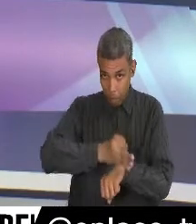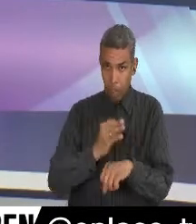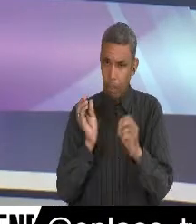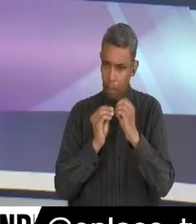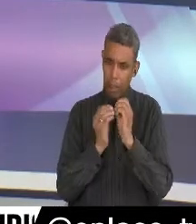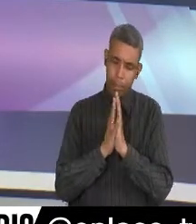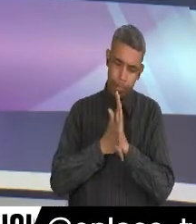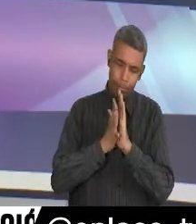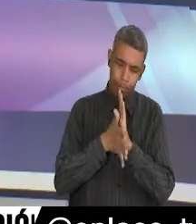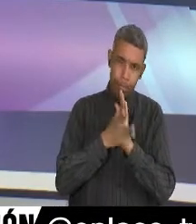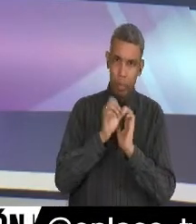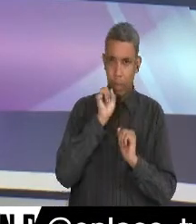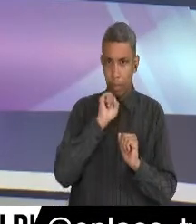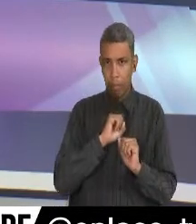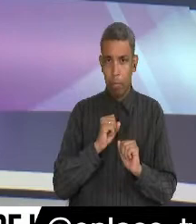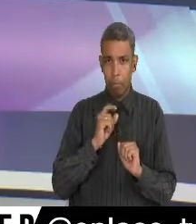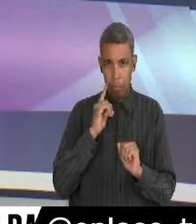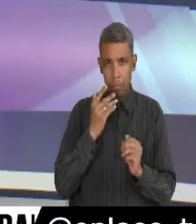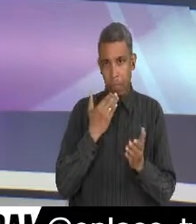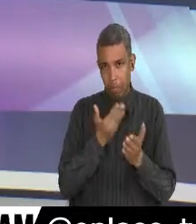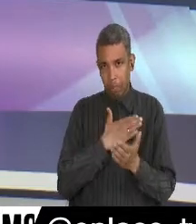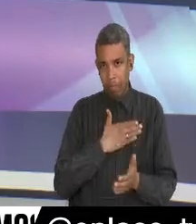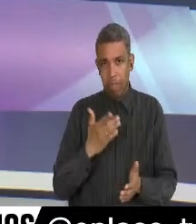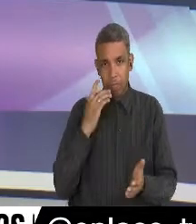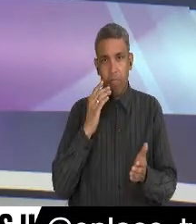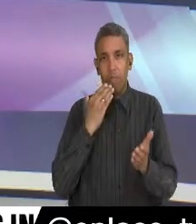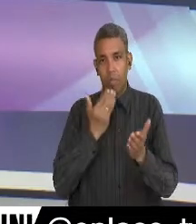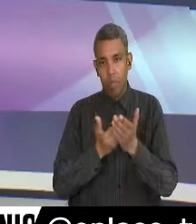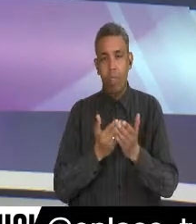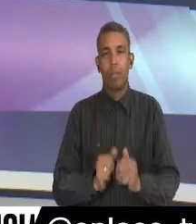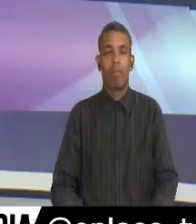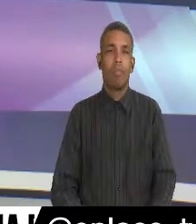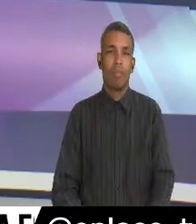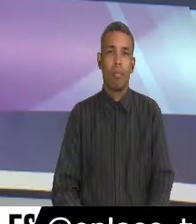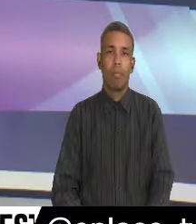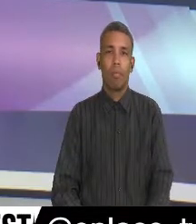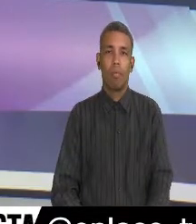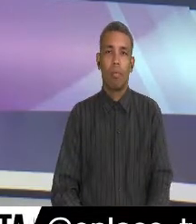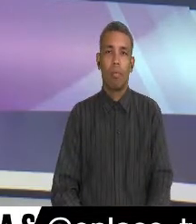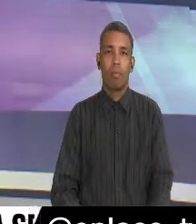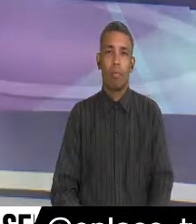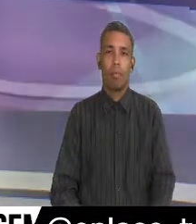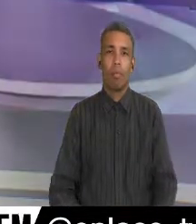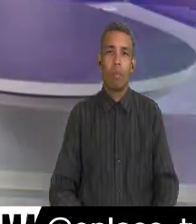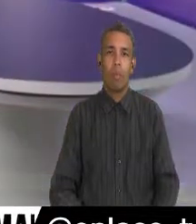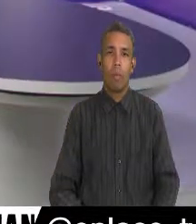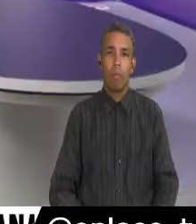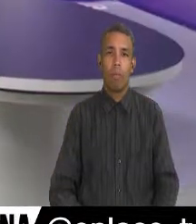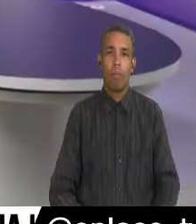acontece en Barranca Bermeja y la región. Por supuesto, en Enlace Noticias, lo que usted quiere ver. Hasta entonces.